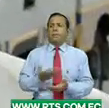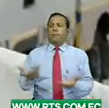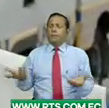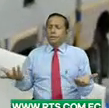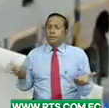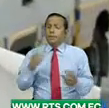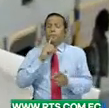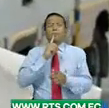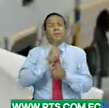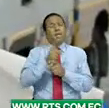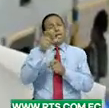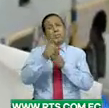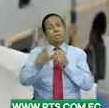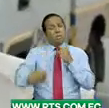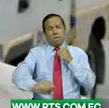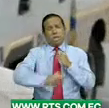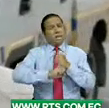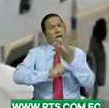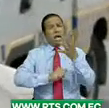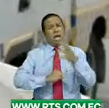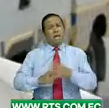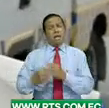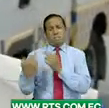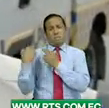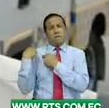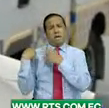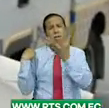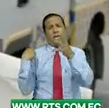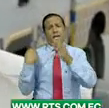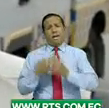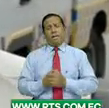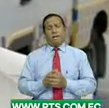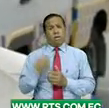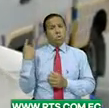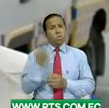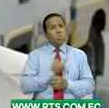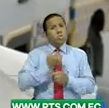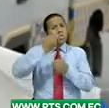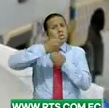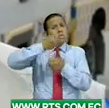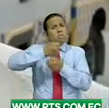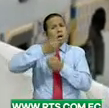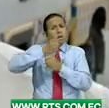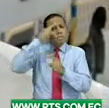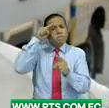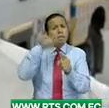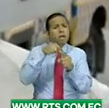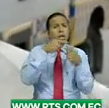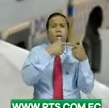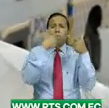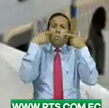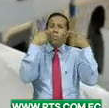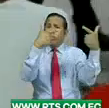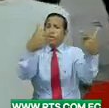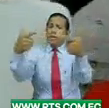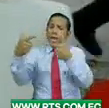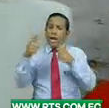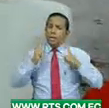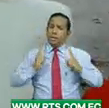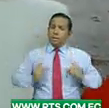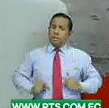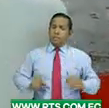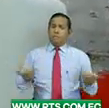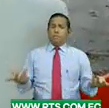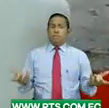Lamentablemente la gente no está colaborando y la gente no se da cuenta que nosotros estamos trabajando por precautelar la salud de ellos. En la